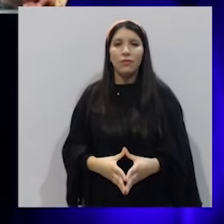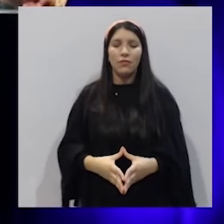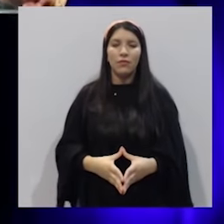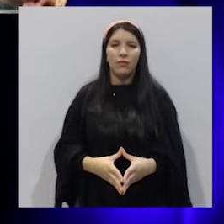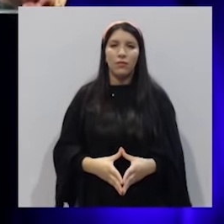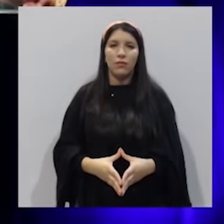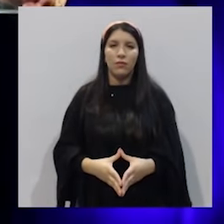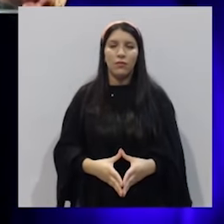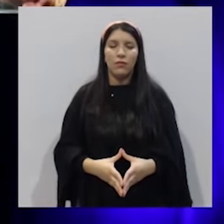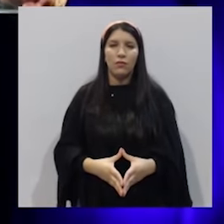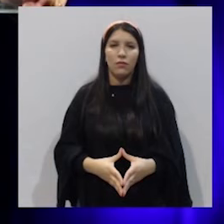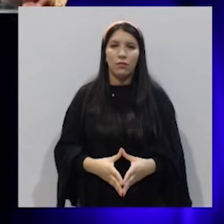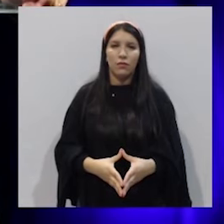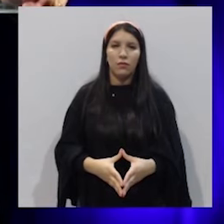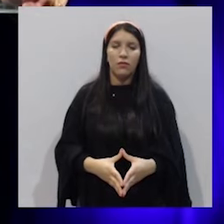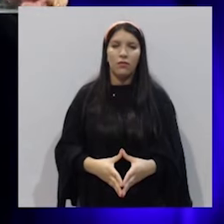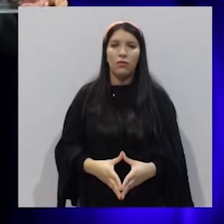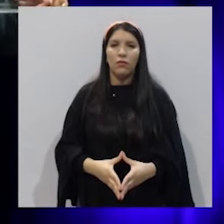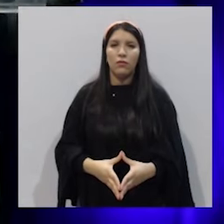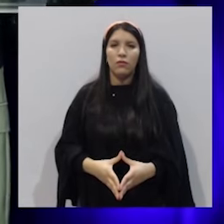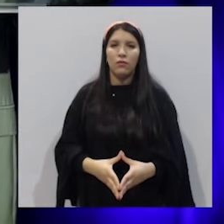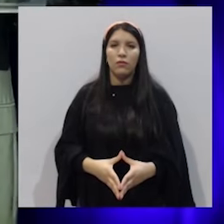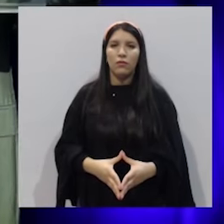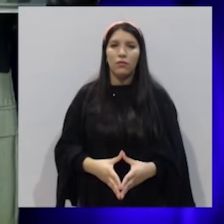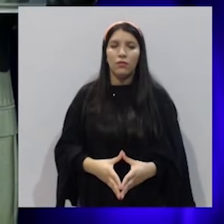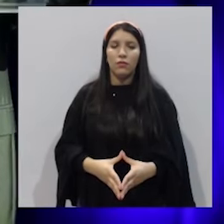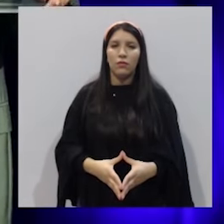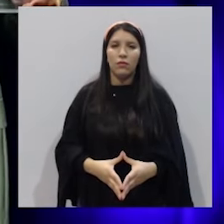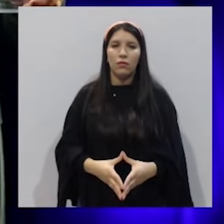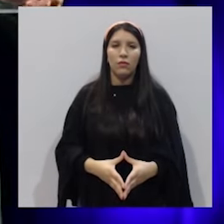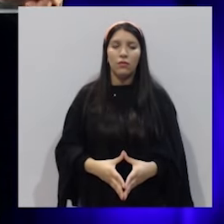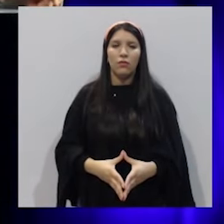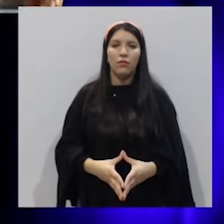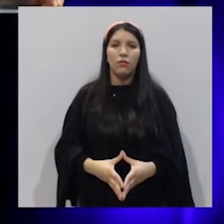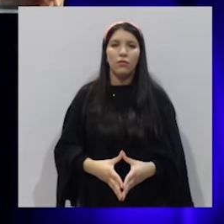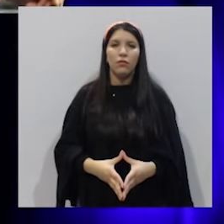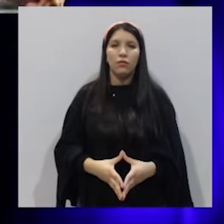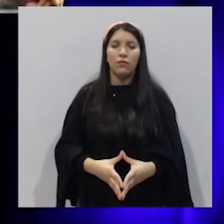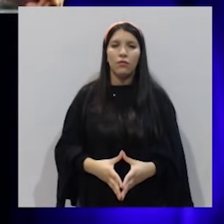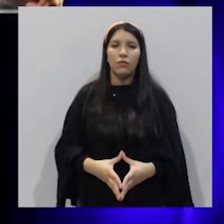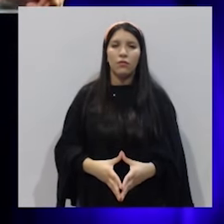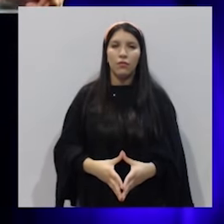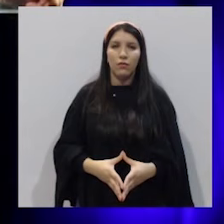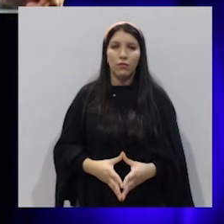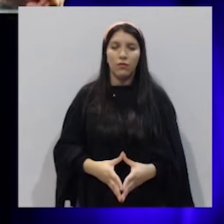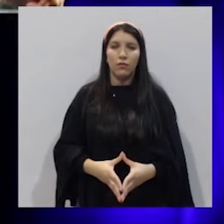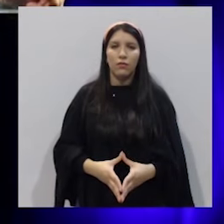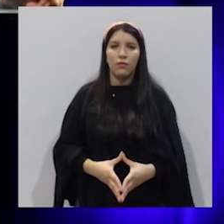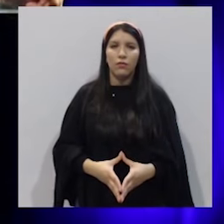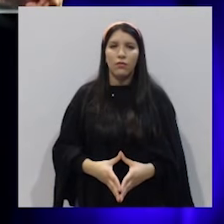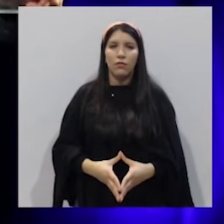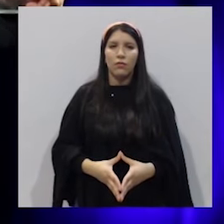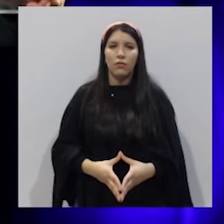al pueblo diciendo preparados comida porque dentro de tres días pasaréis en el jordán